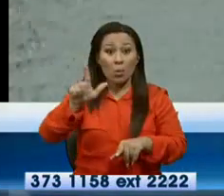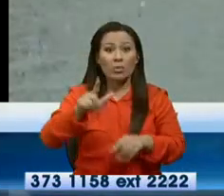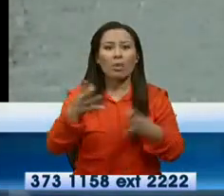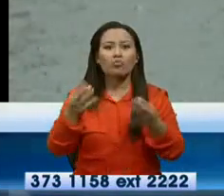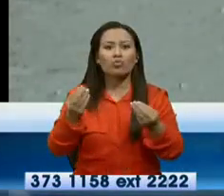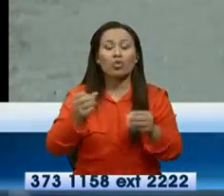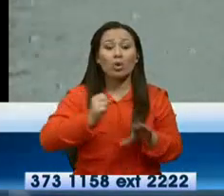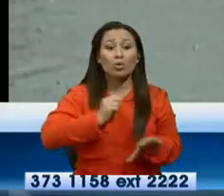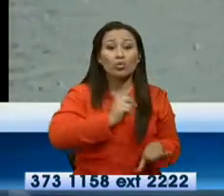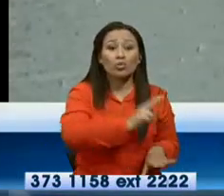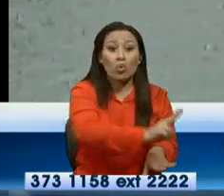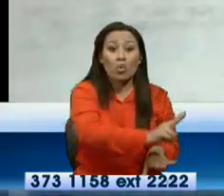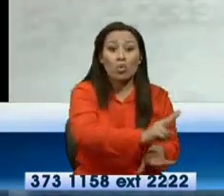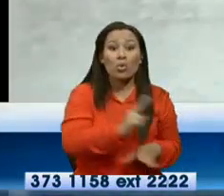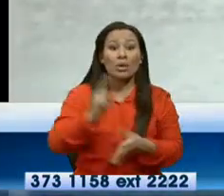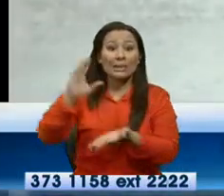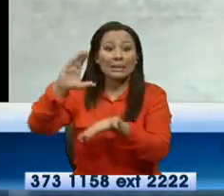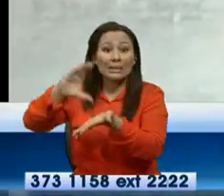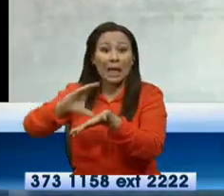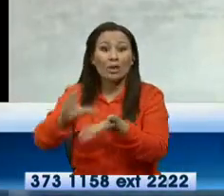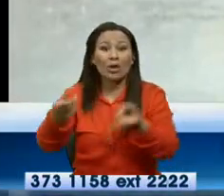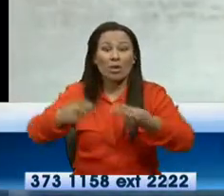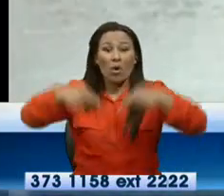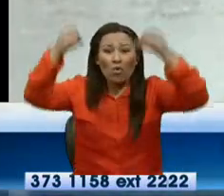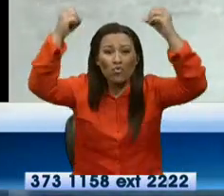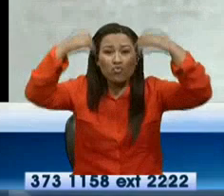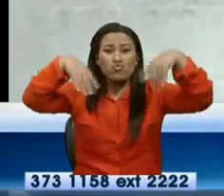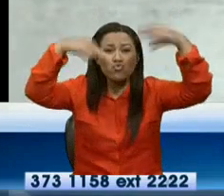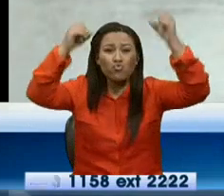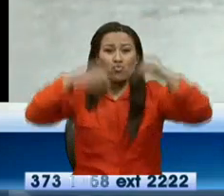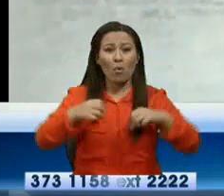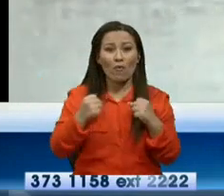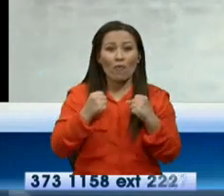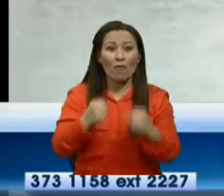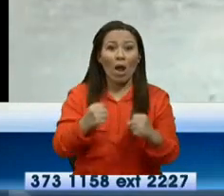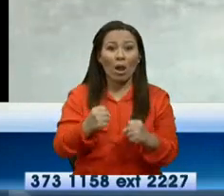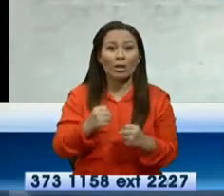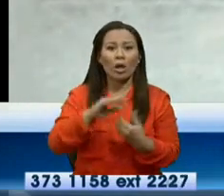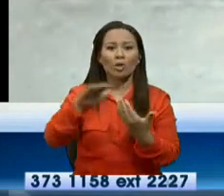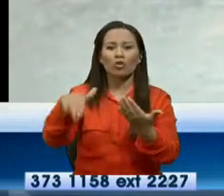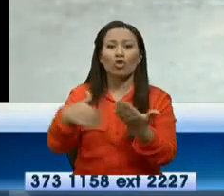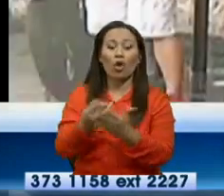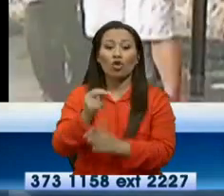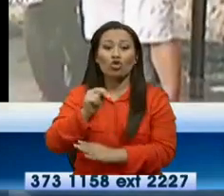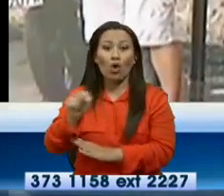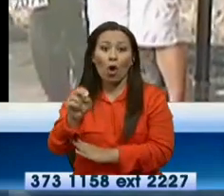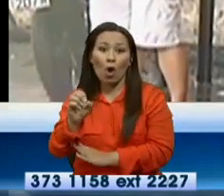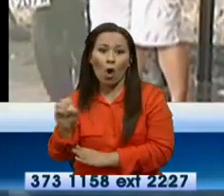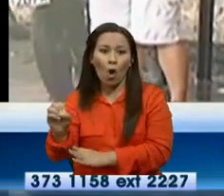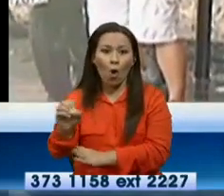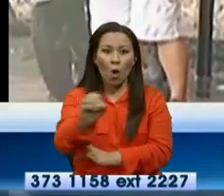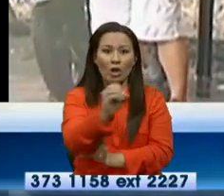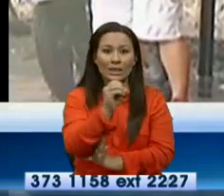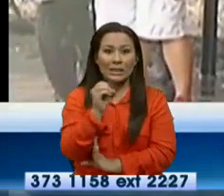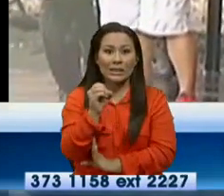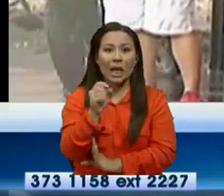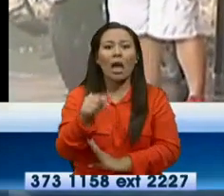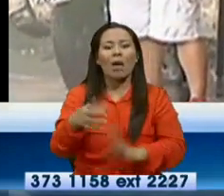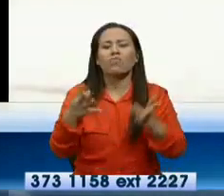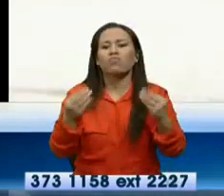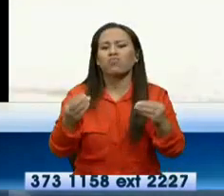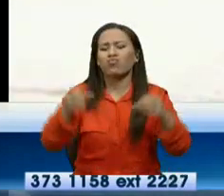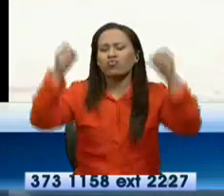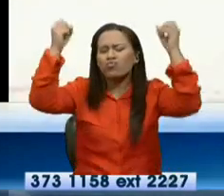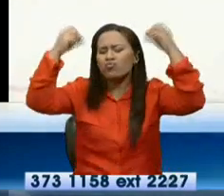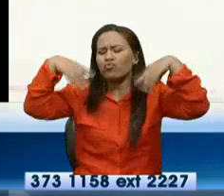en el sur como en el centro. Pero la mayor intensidad se registró en todo el sector del noroeste, según las mediciones del Instituto Nacional